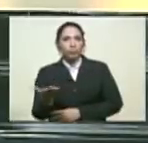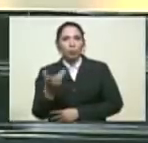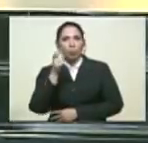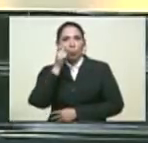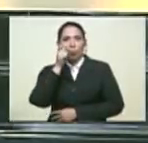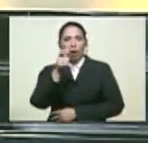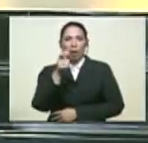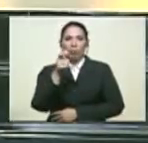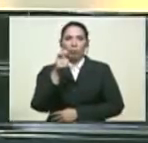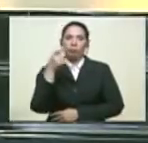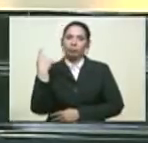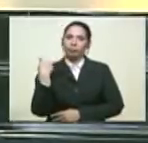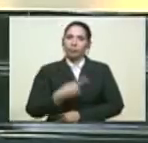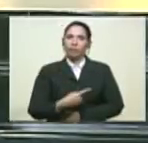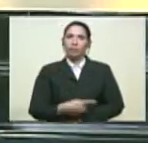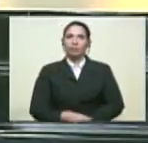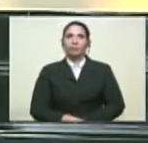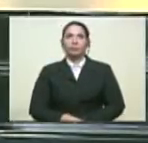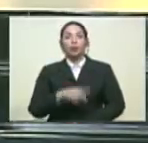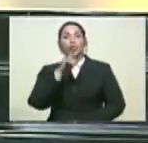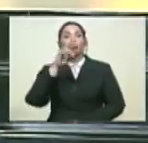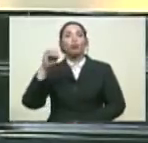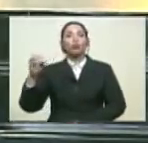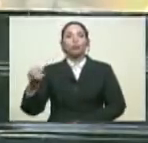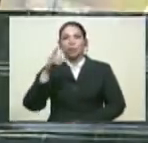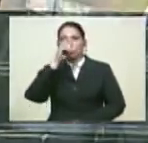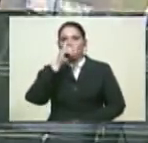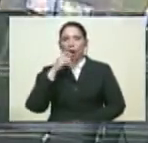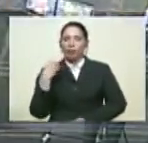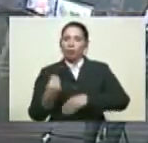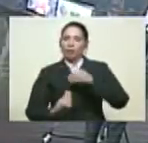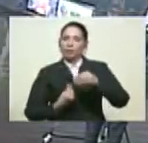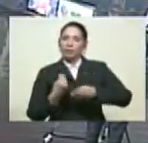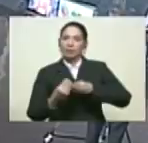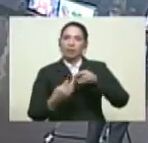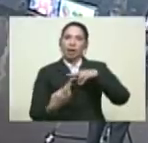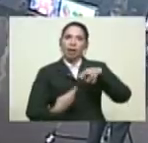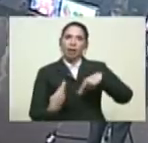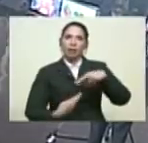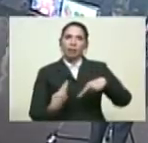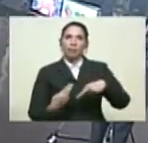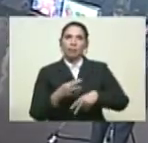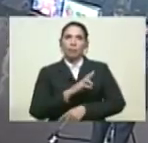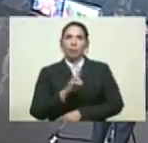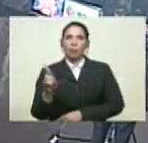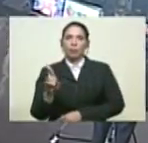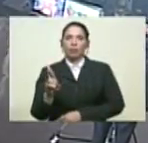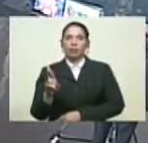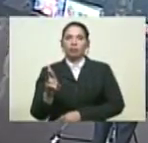poder, 200 años haciendo república, sino que ha fundado,